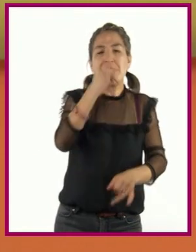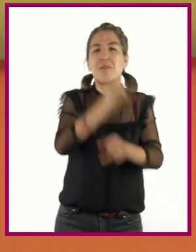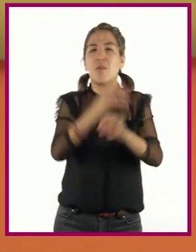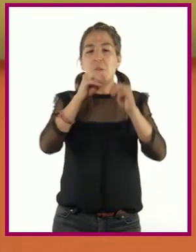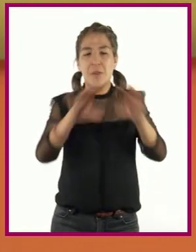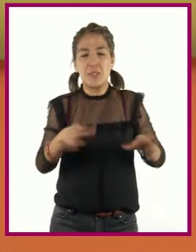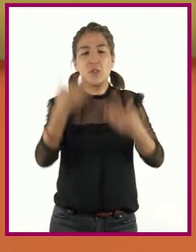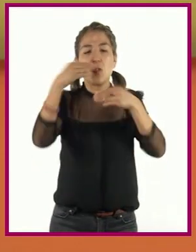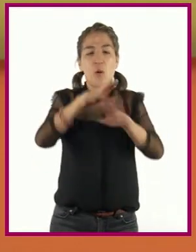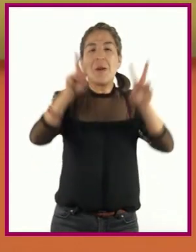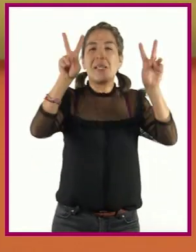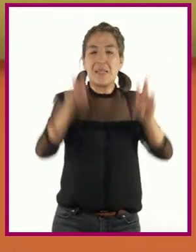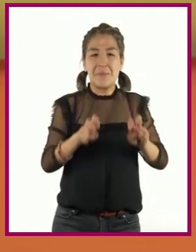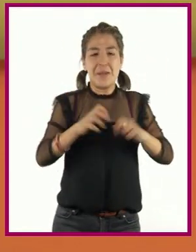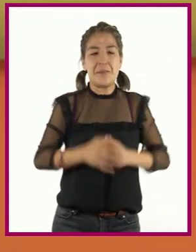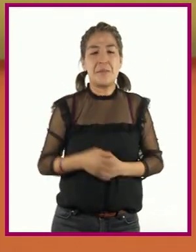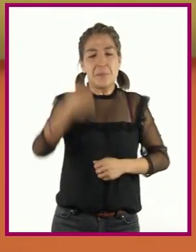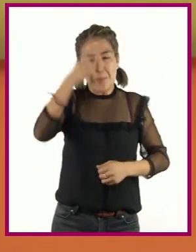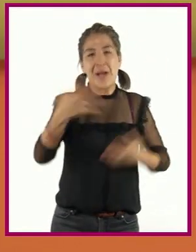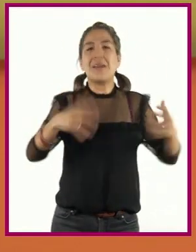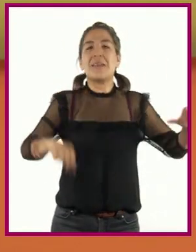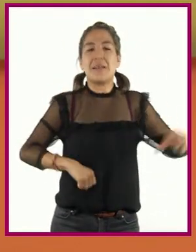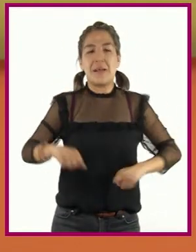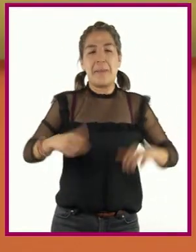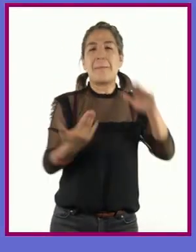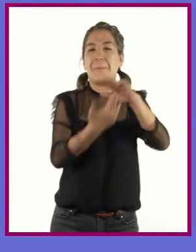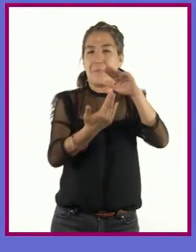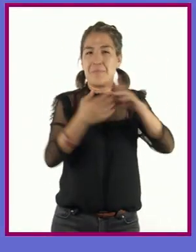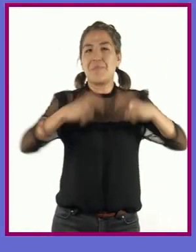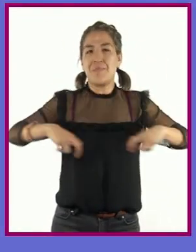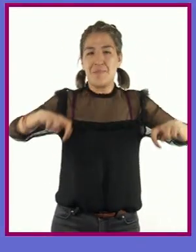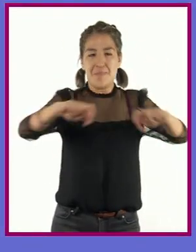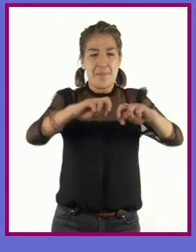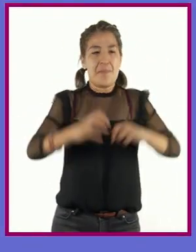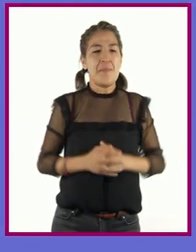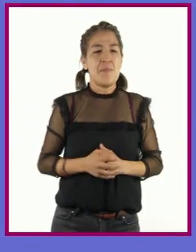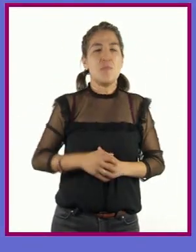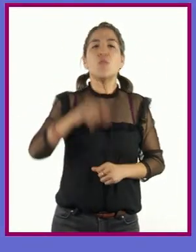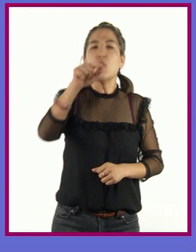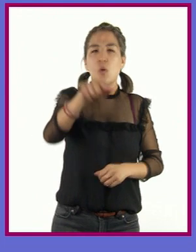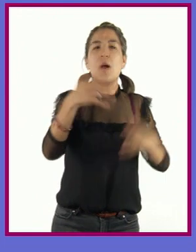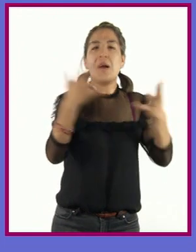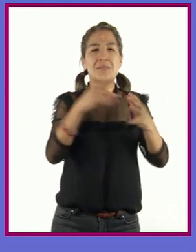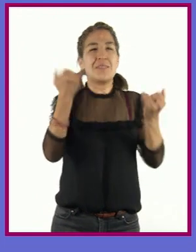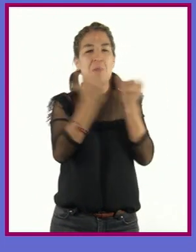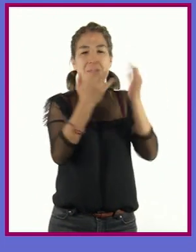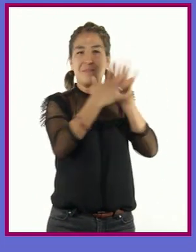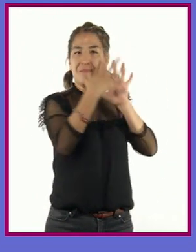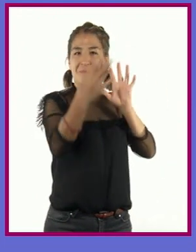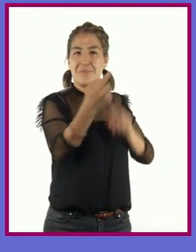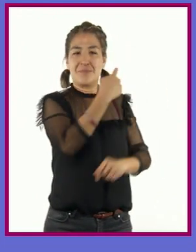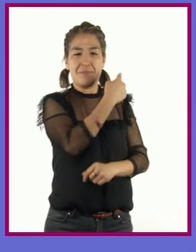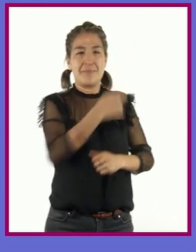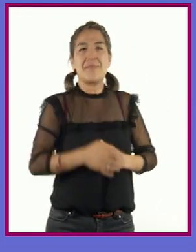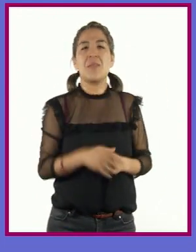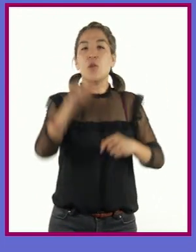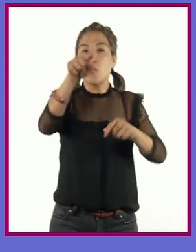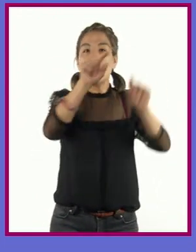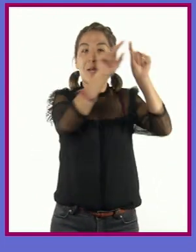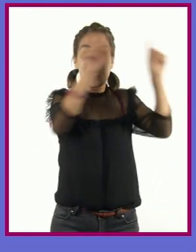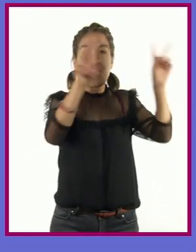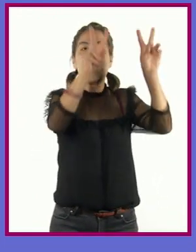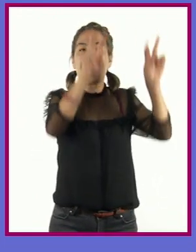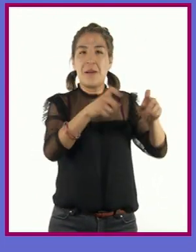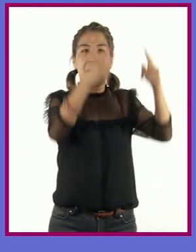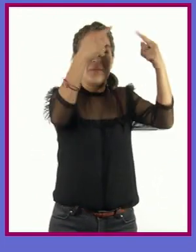información sobre el tema para la realización de una mesa redonda. Realicen un cuadro como el siguiente, coloquen el tema y a partir